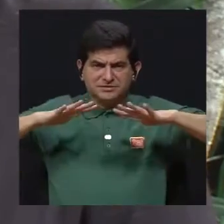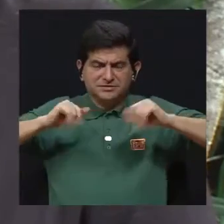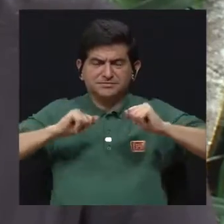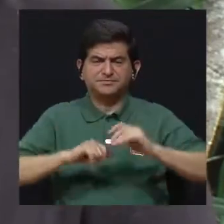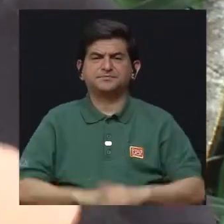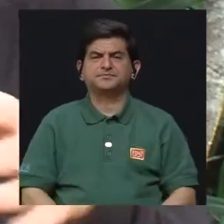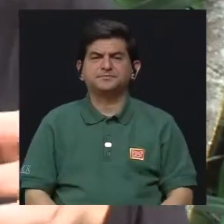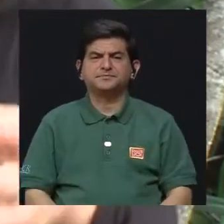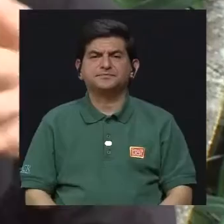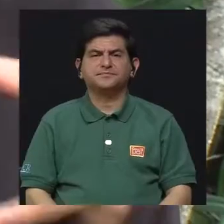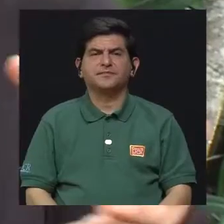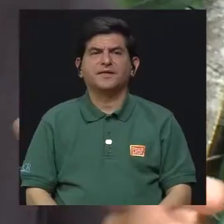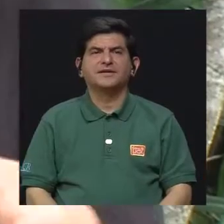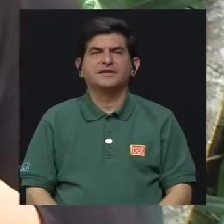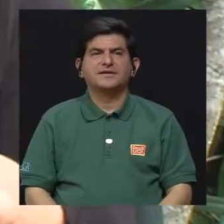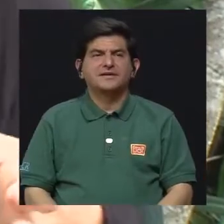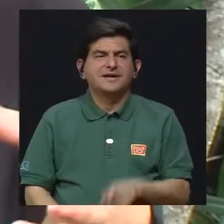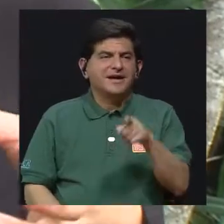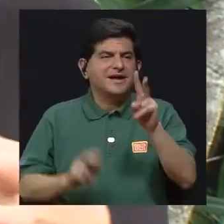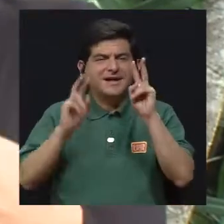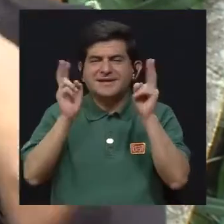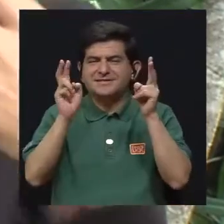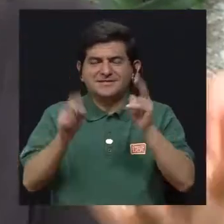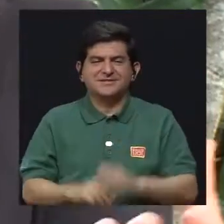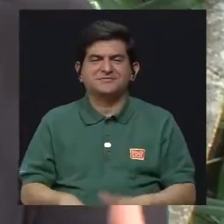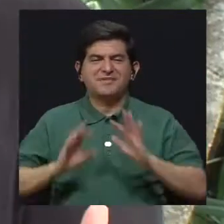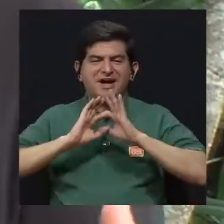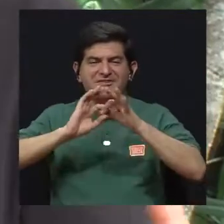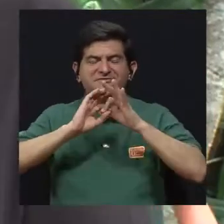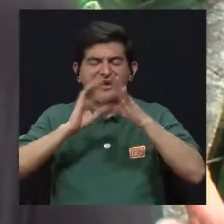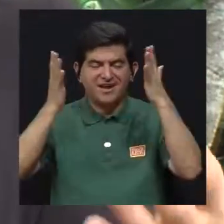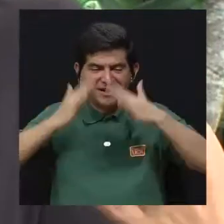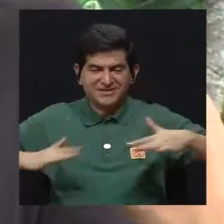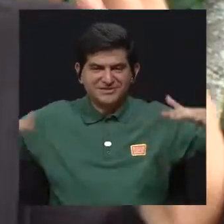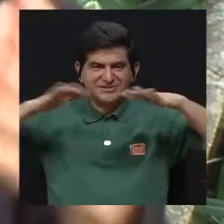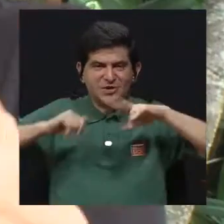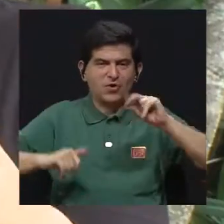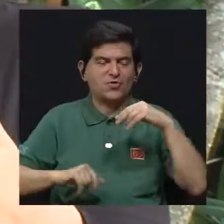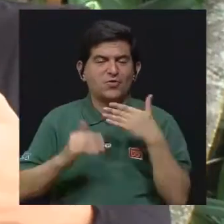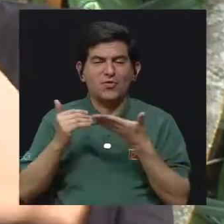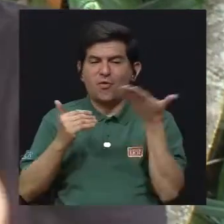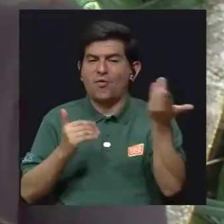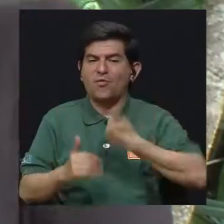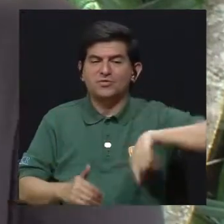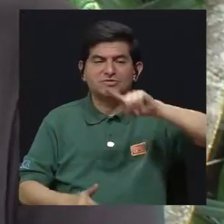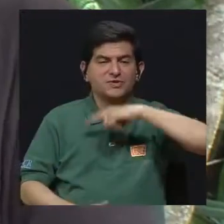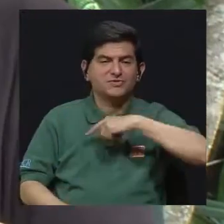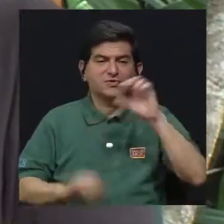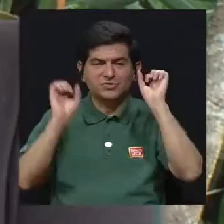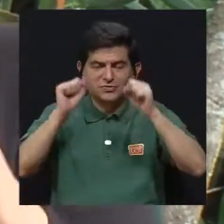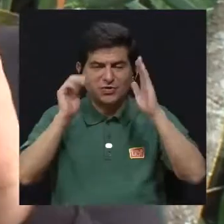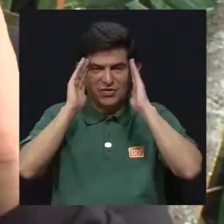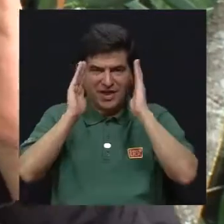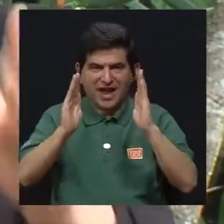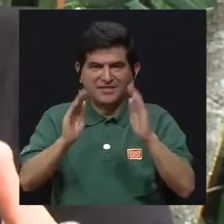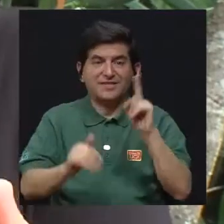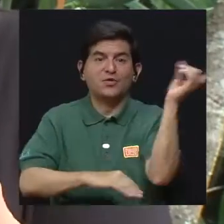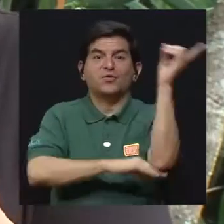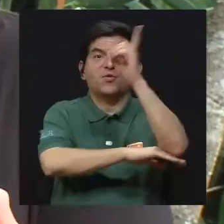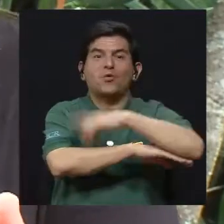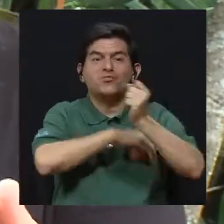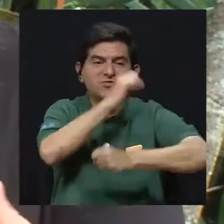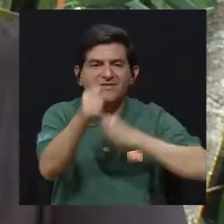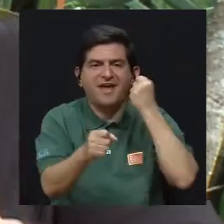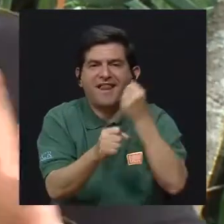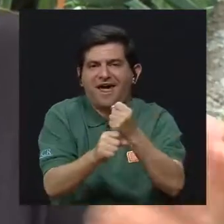y es este tema de que nuestra relación con el ambiente no es una cosa a la que podamos ponerle atención un